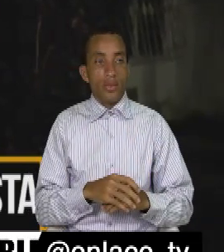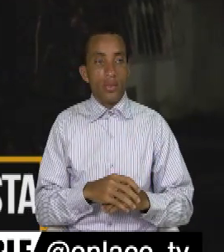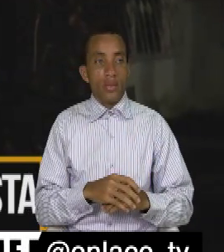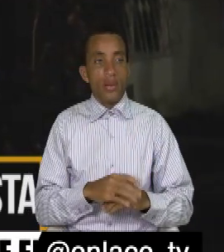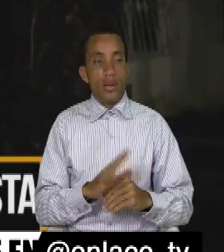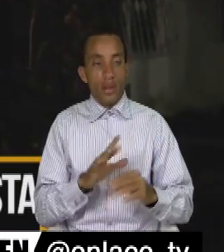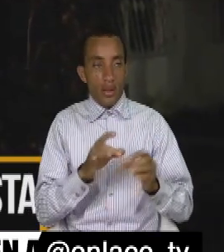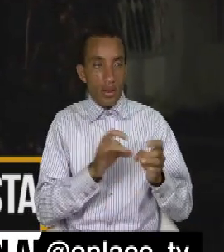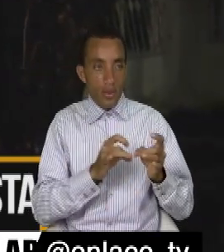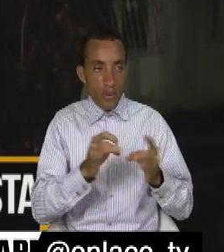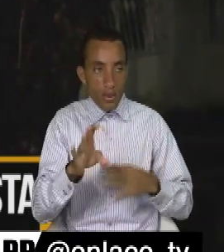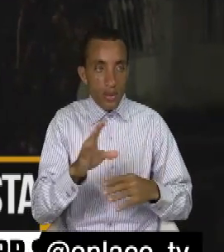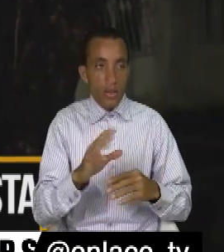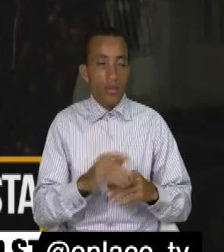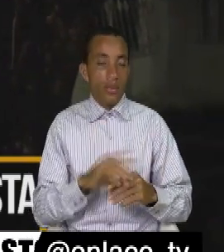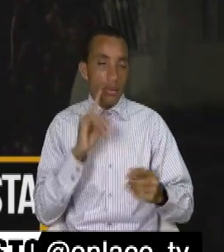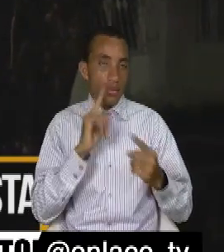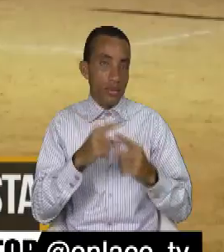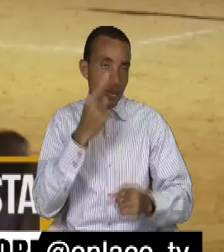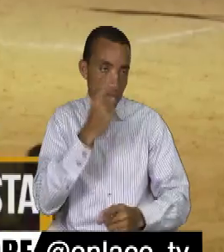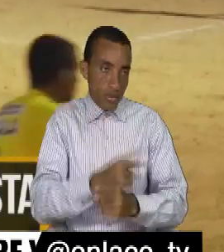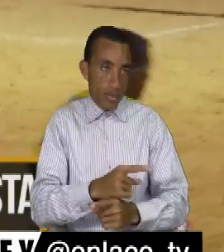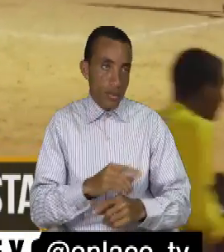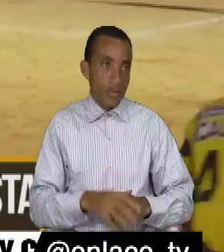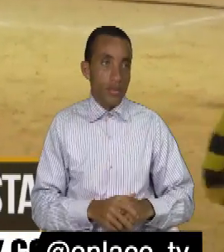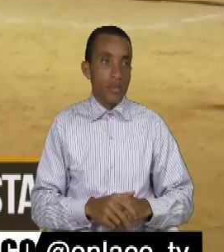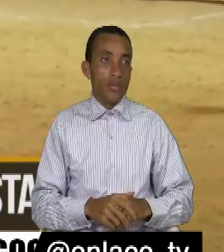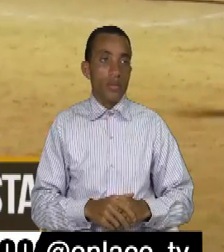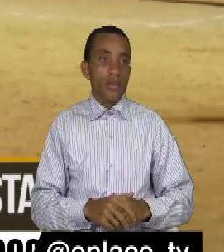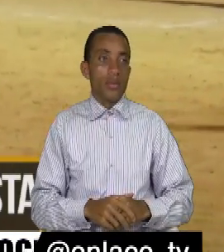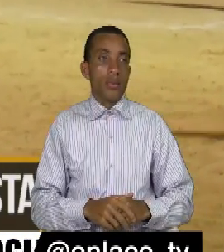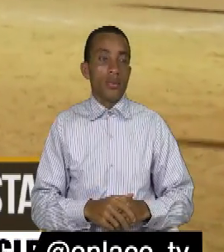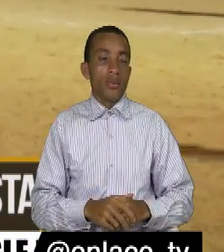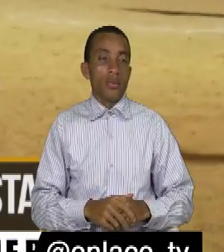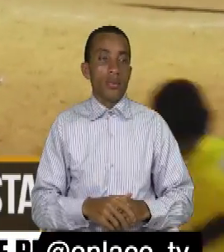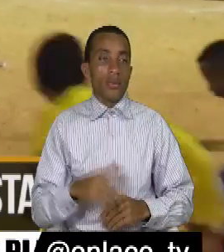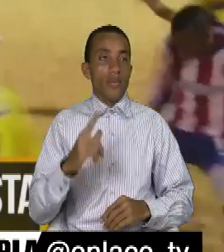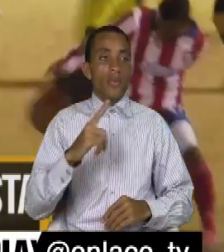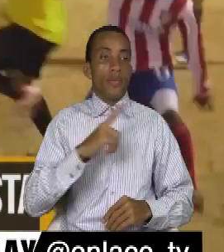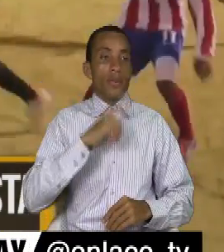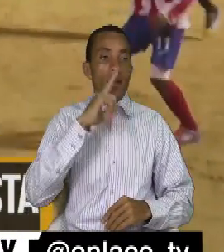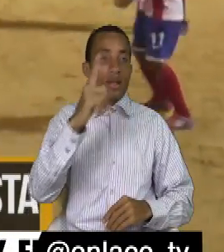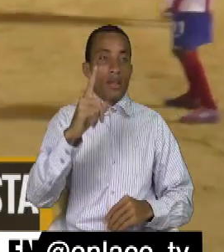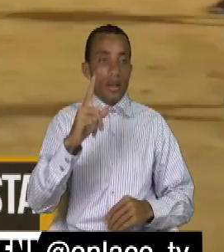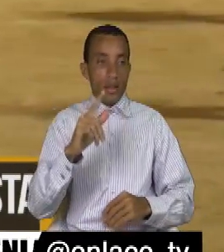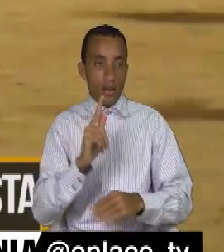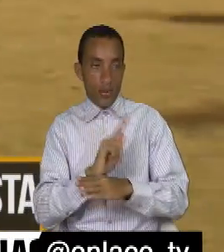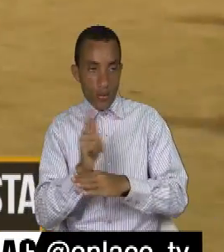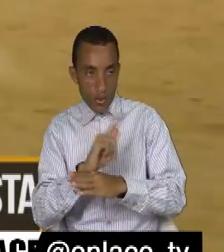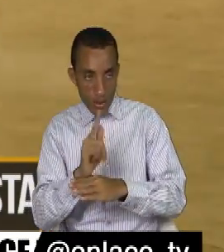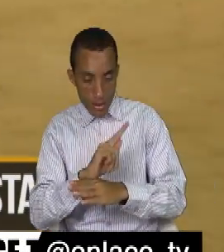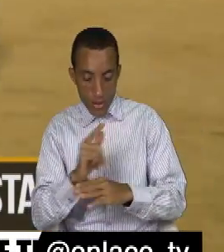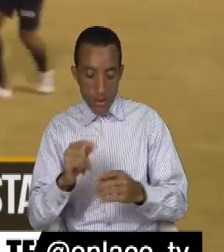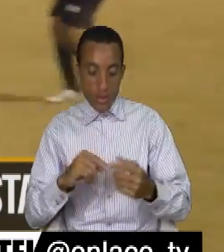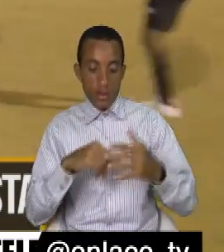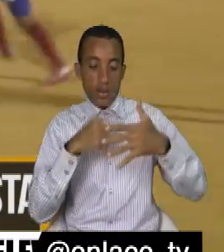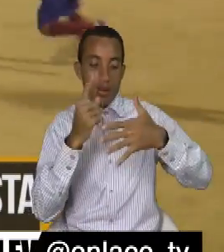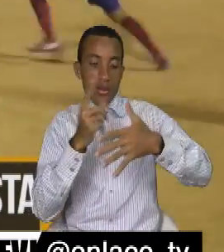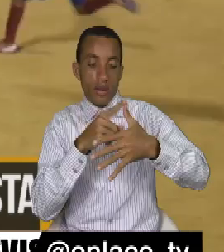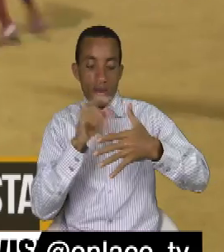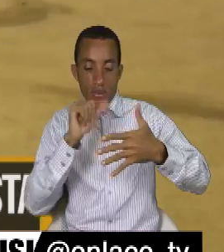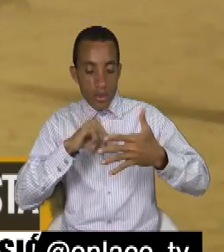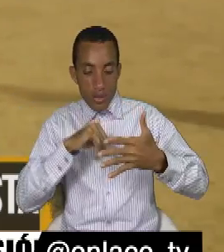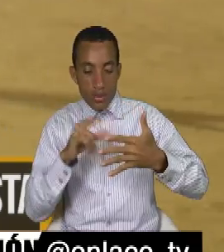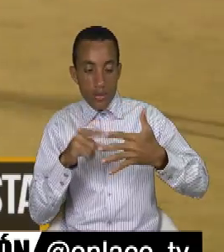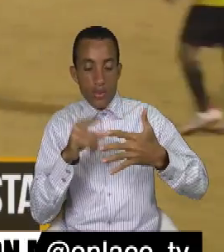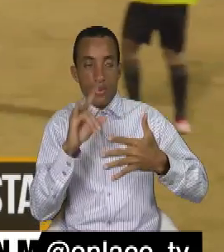la fecha por cumplir. Va del líder La Floresta, seguido con los mismos puntos